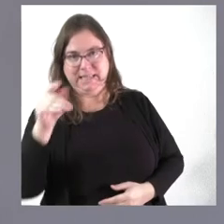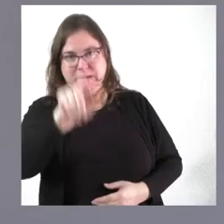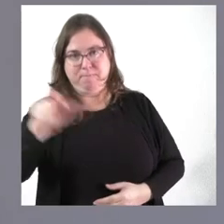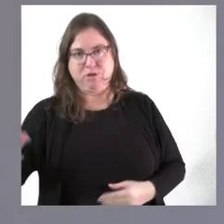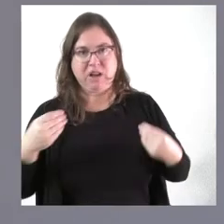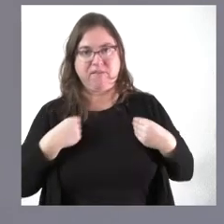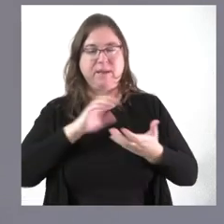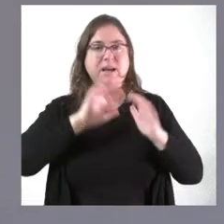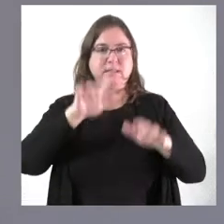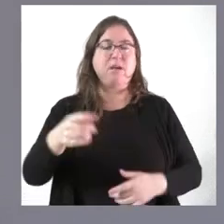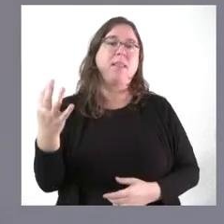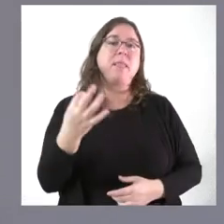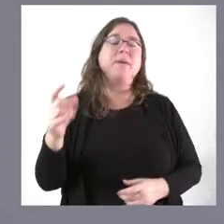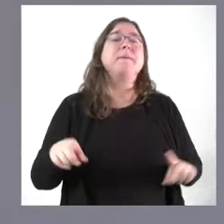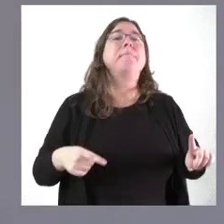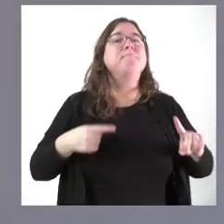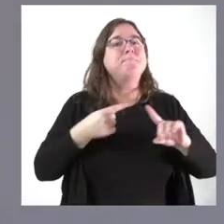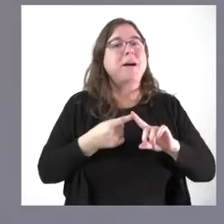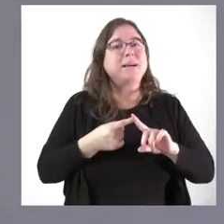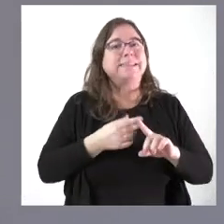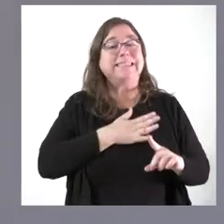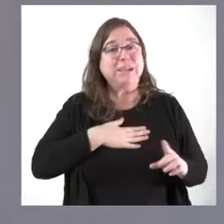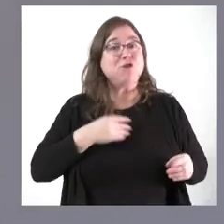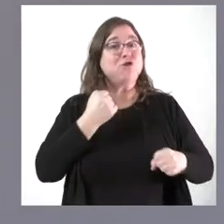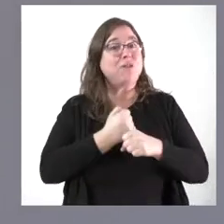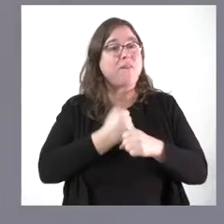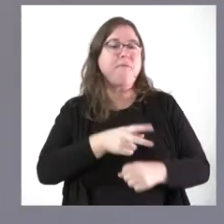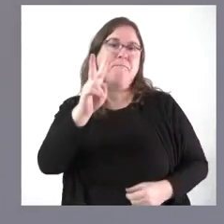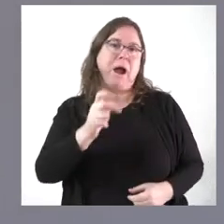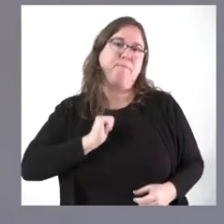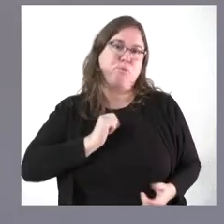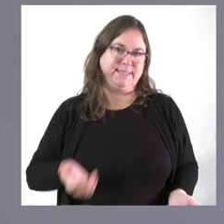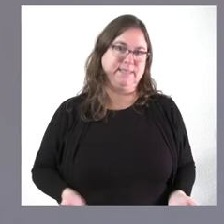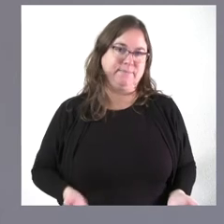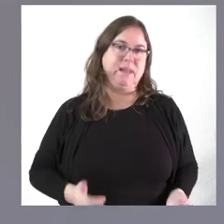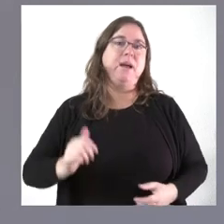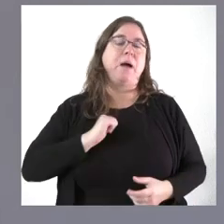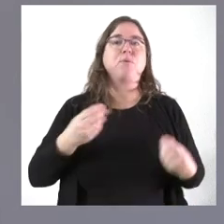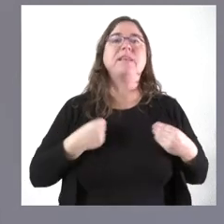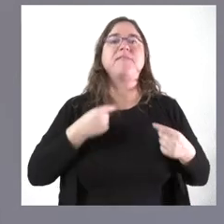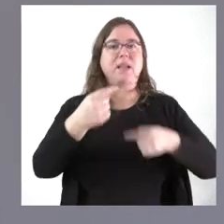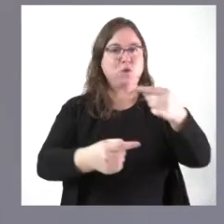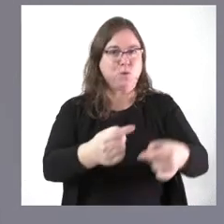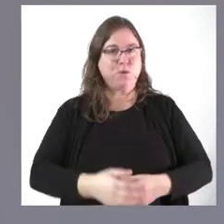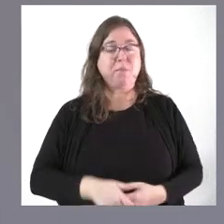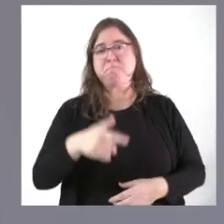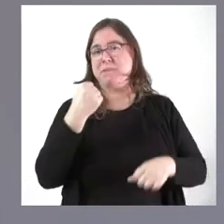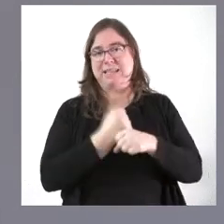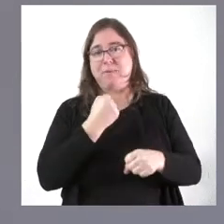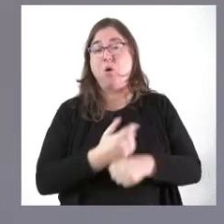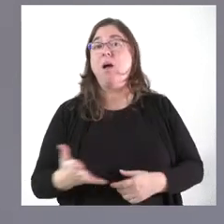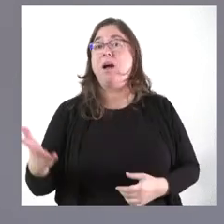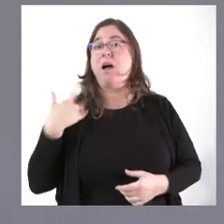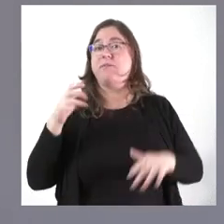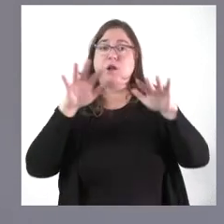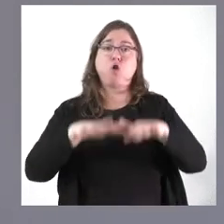Castilla y león que es a quienes nos debemos sino sobre todo que lo que hacemos les sea útil y sirva para su vida cotidiana Esta es nuestra tarea ayer en el